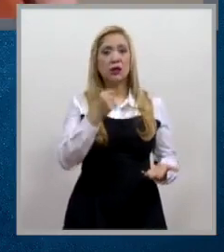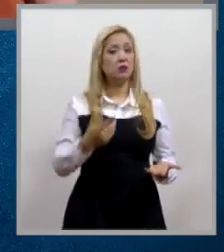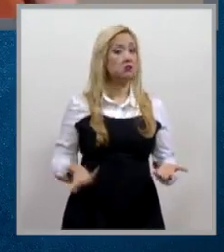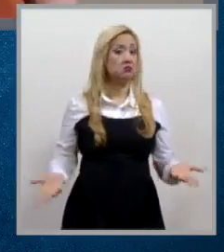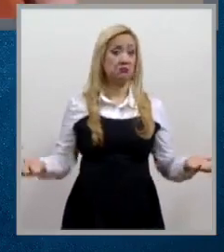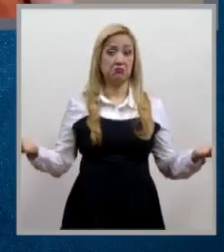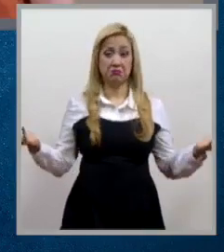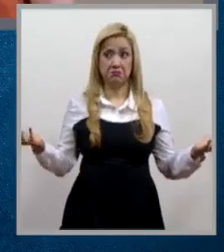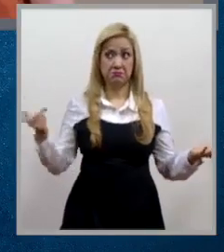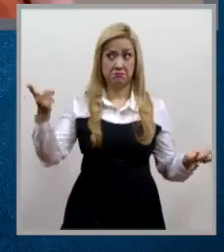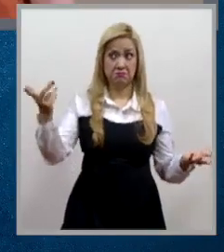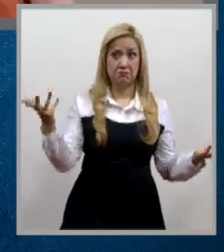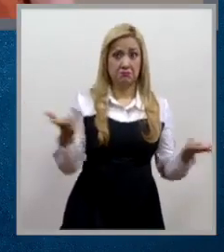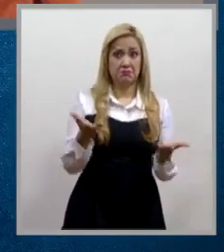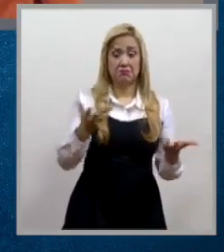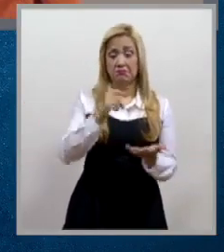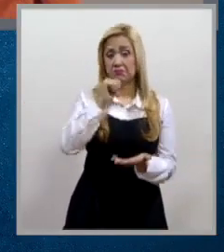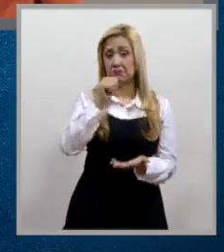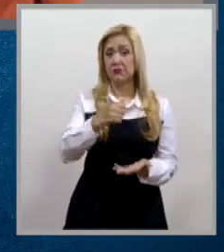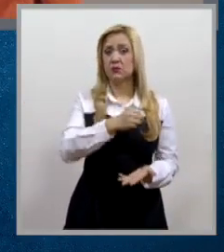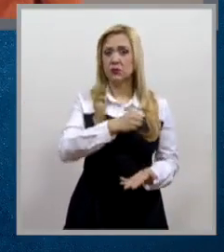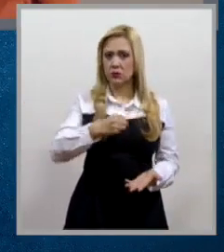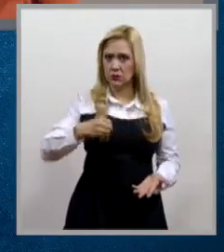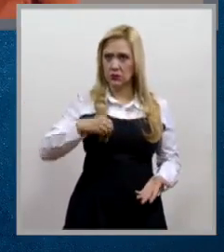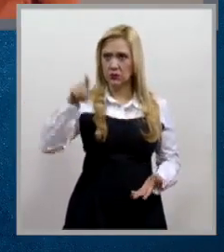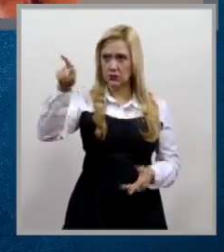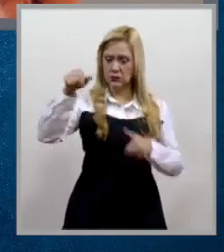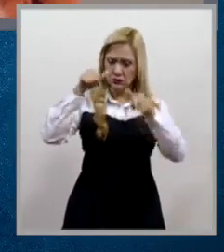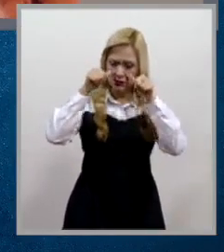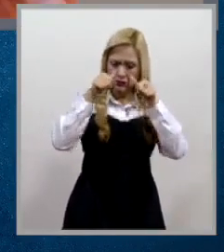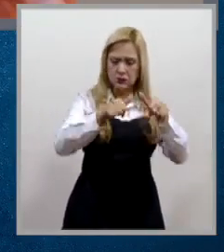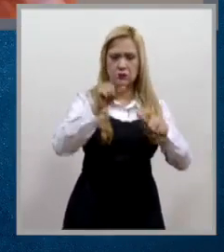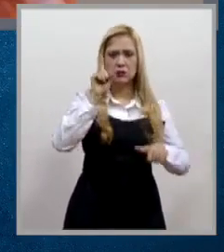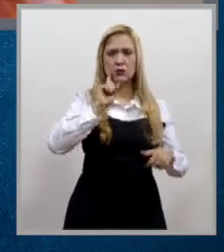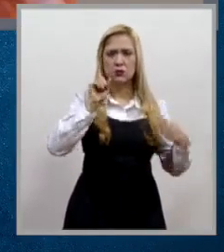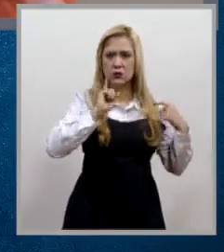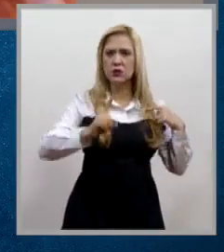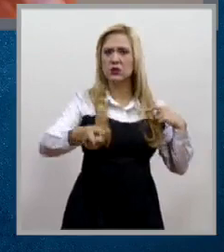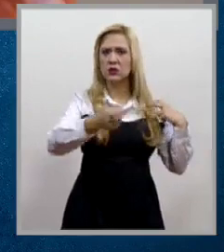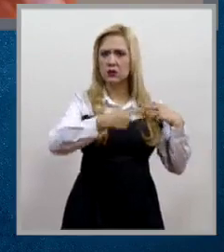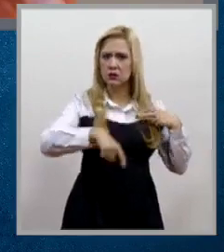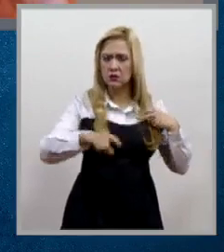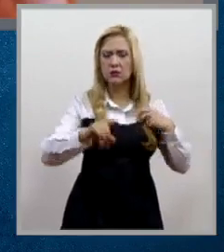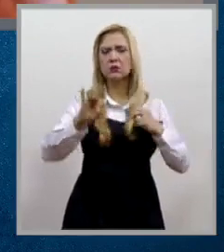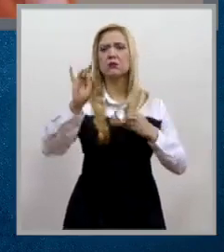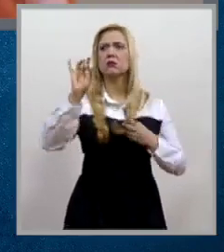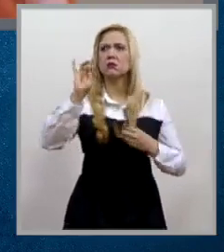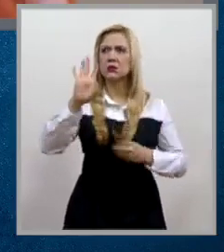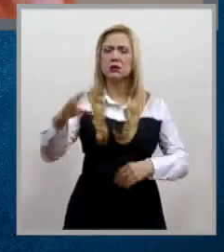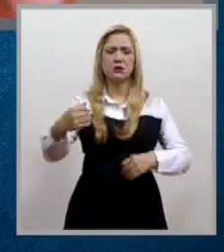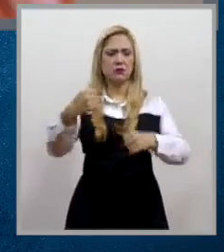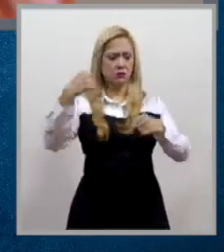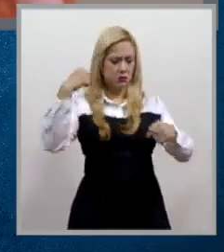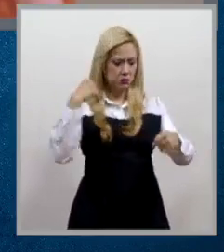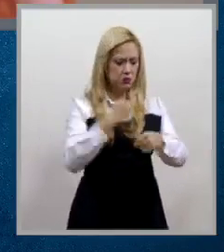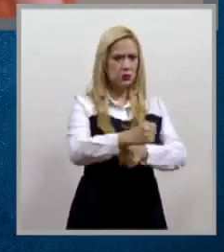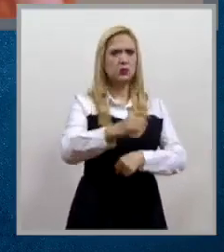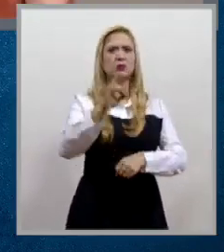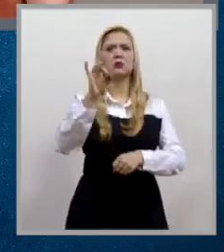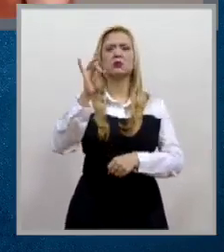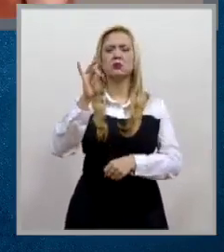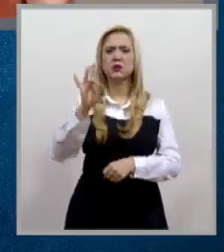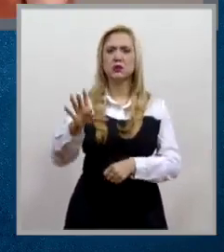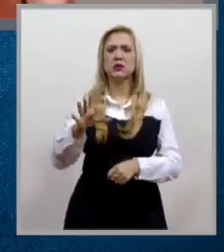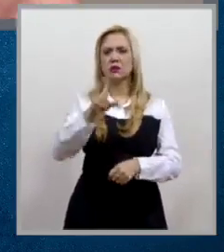tendrían la obligación de atender las mujeres en los casos de violencia, porque